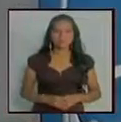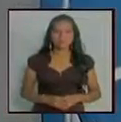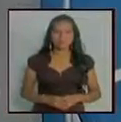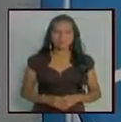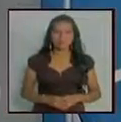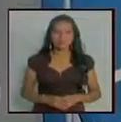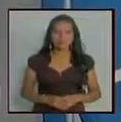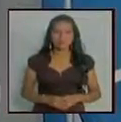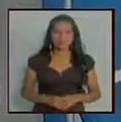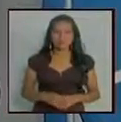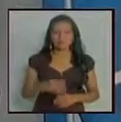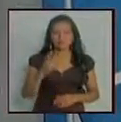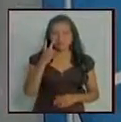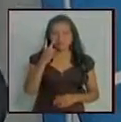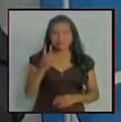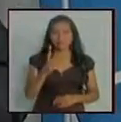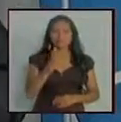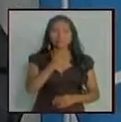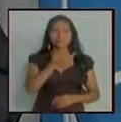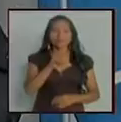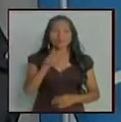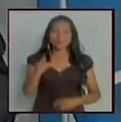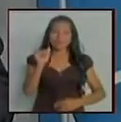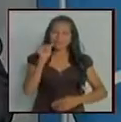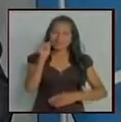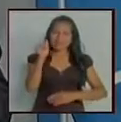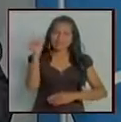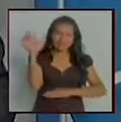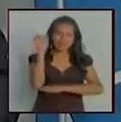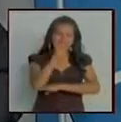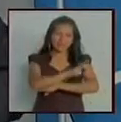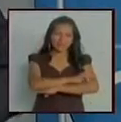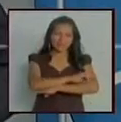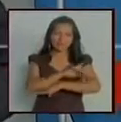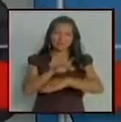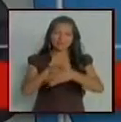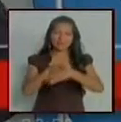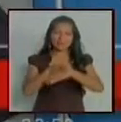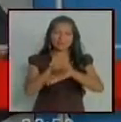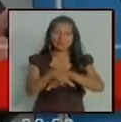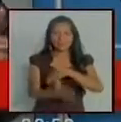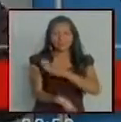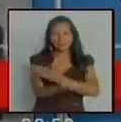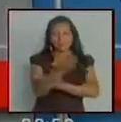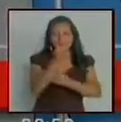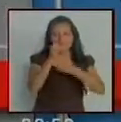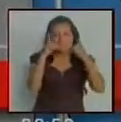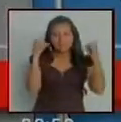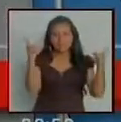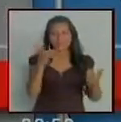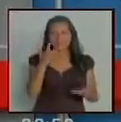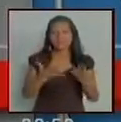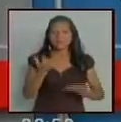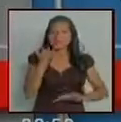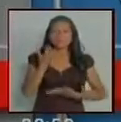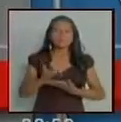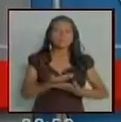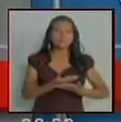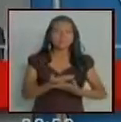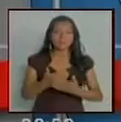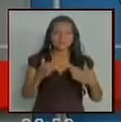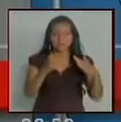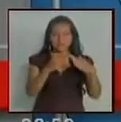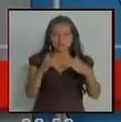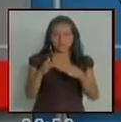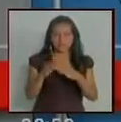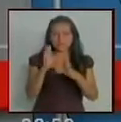A ver, usted todos los días se levanta muy tempranito, escucha la bullecita de los bebés, si acaso hay bebés en casa. La bulla de los